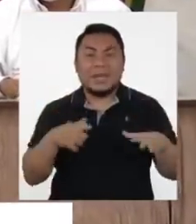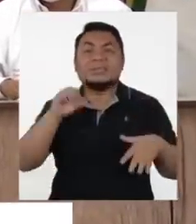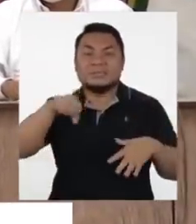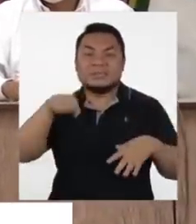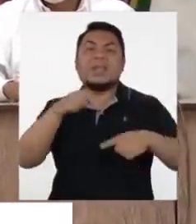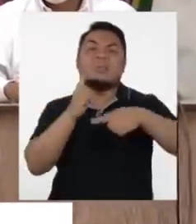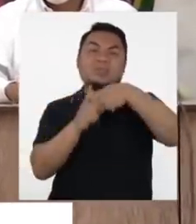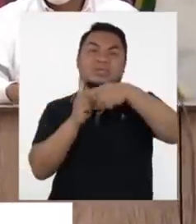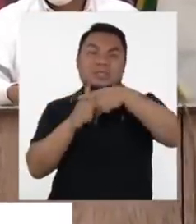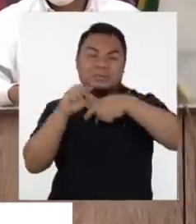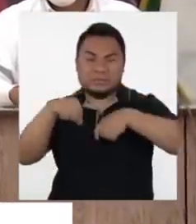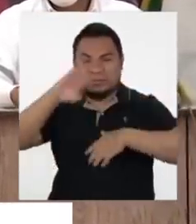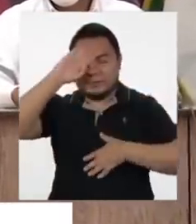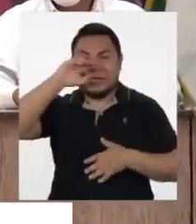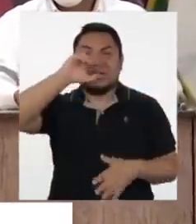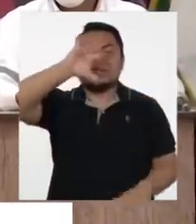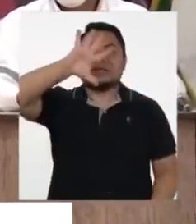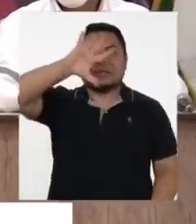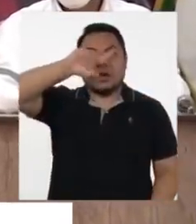positivo